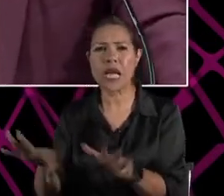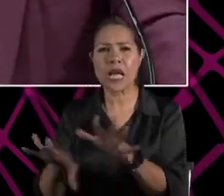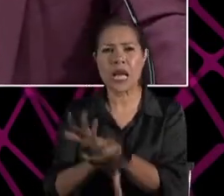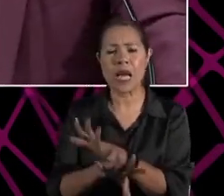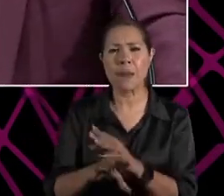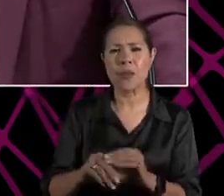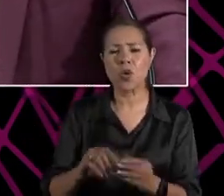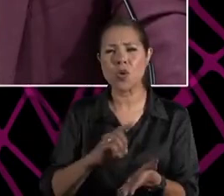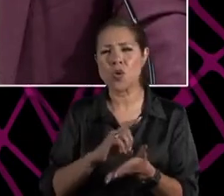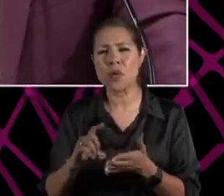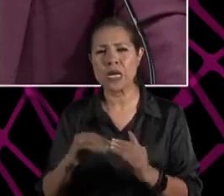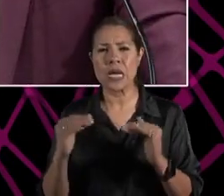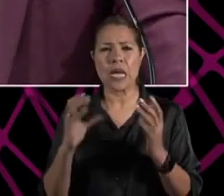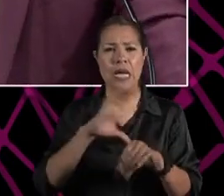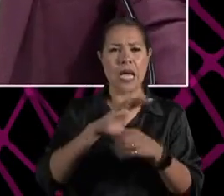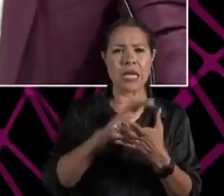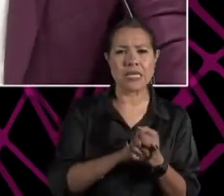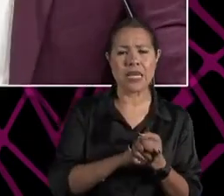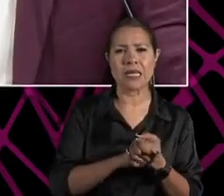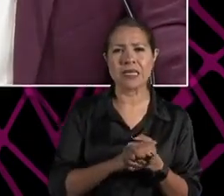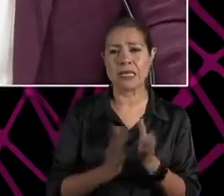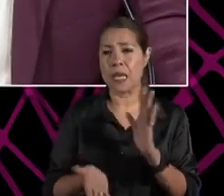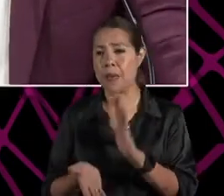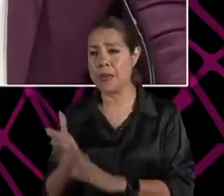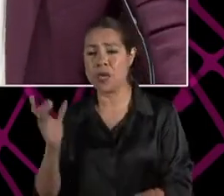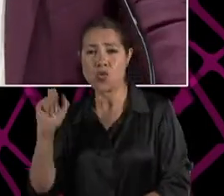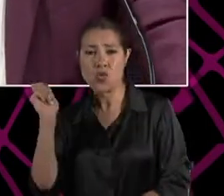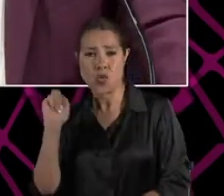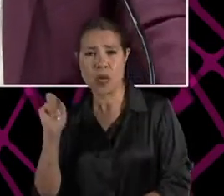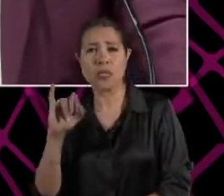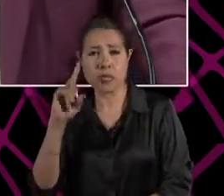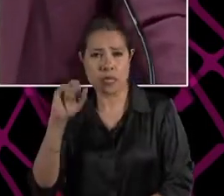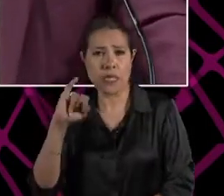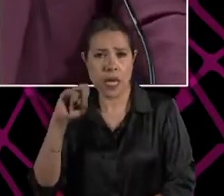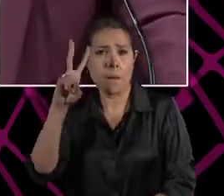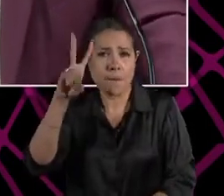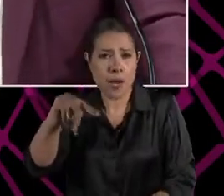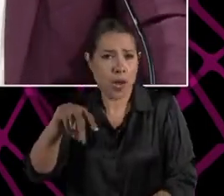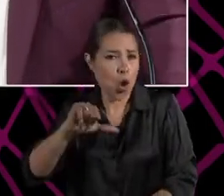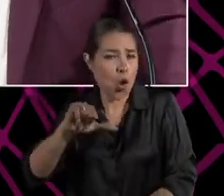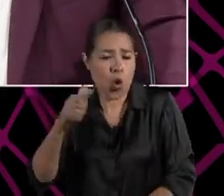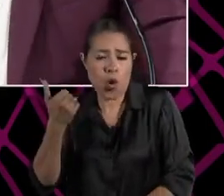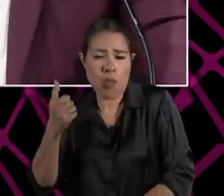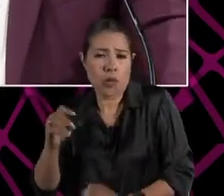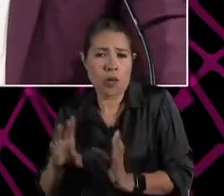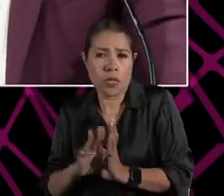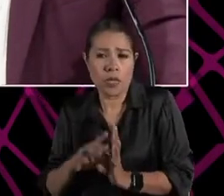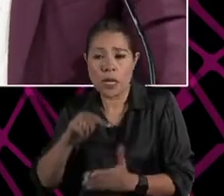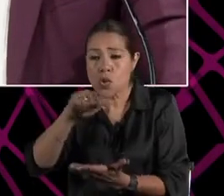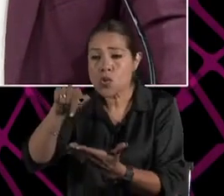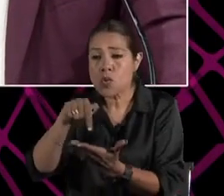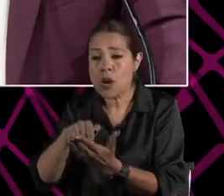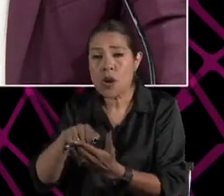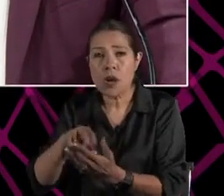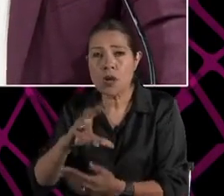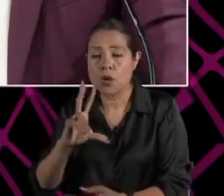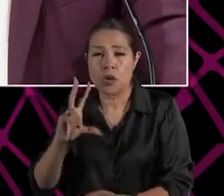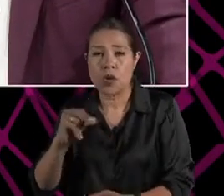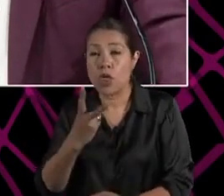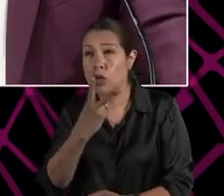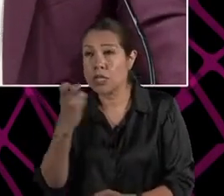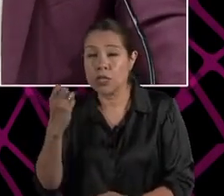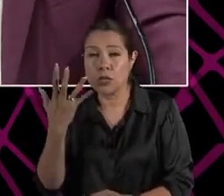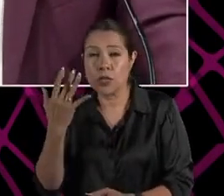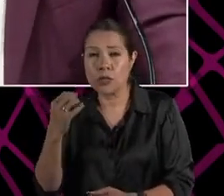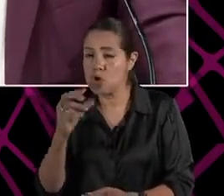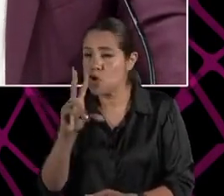de domicilio, se habían casado, se habían ido con el novio, efectivamente, eran otras circunstancias, y fueron localizadas sin vida